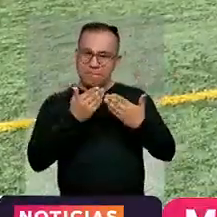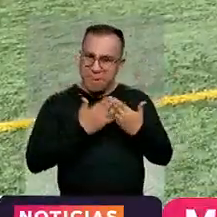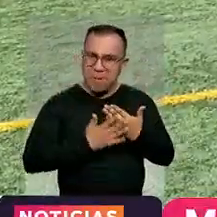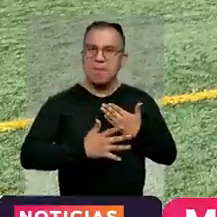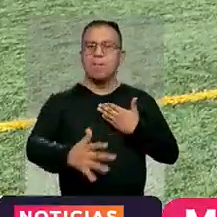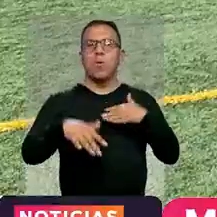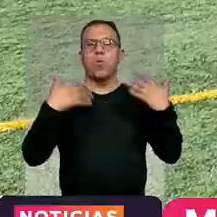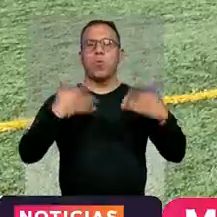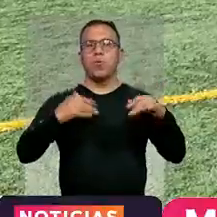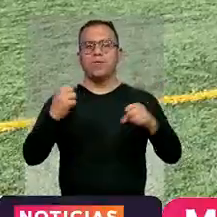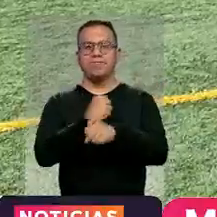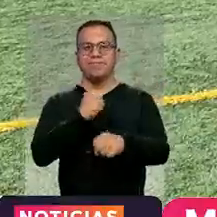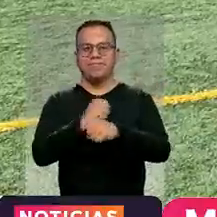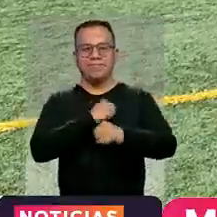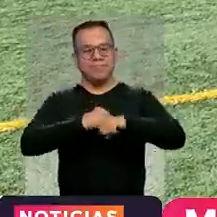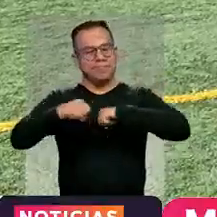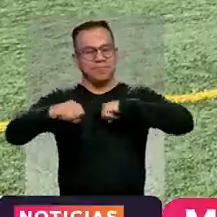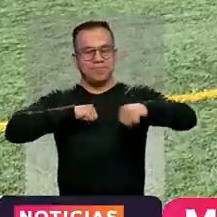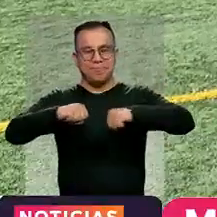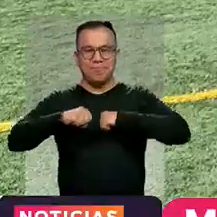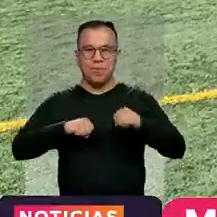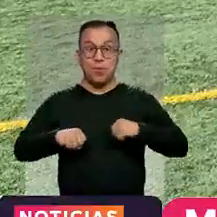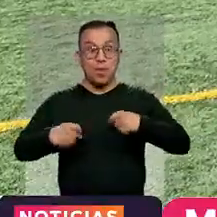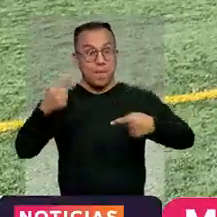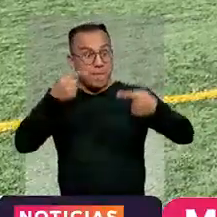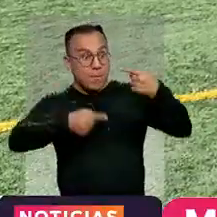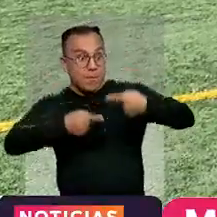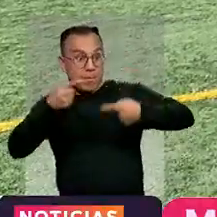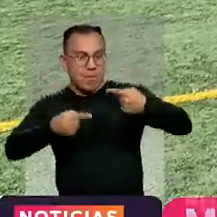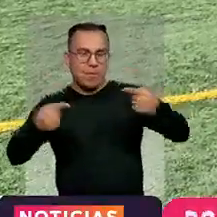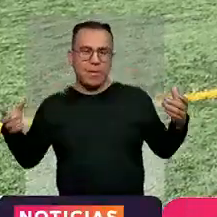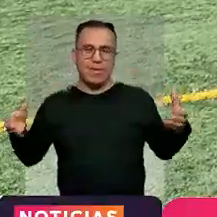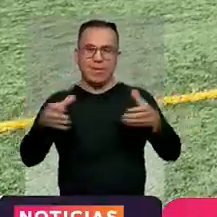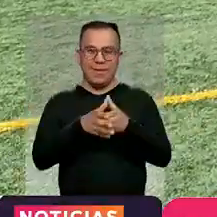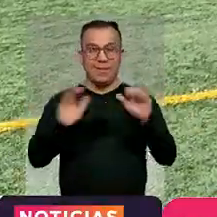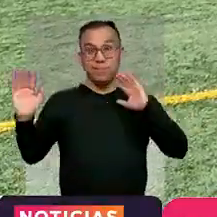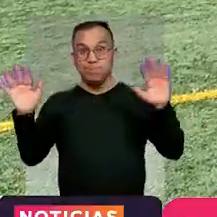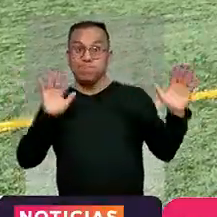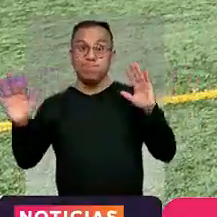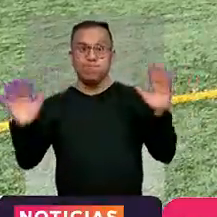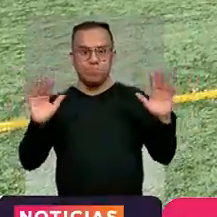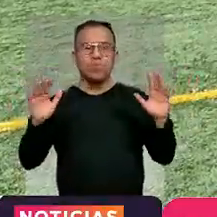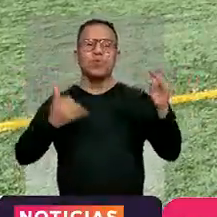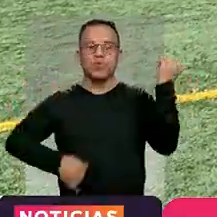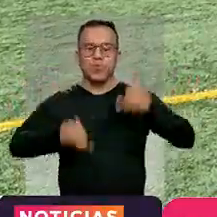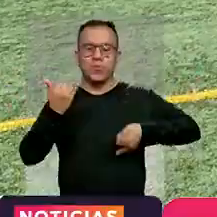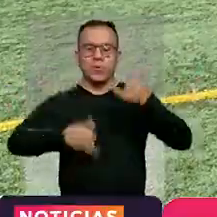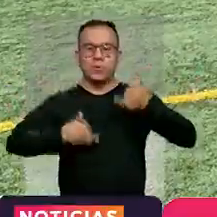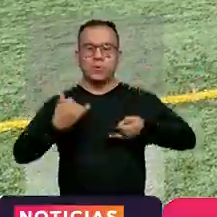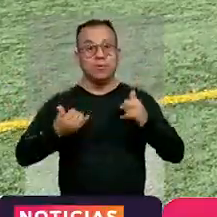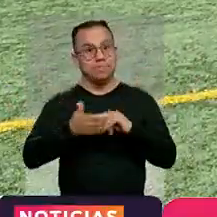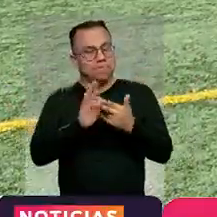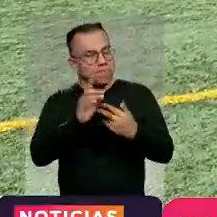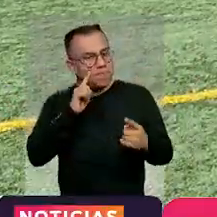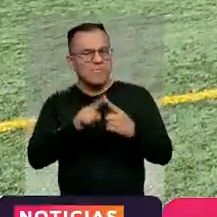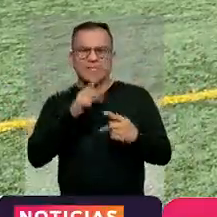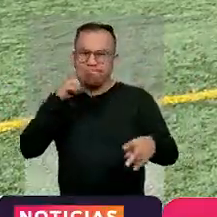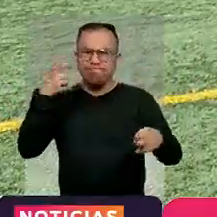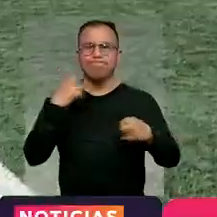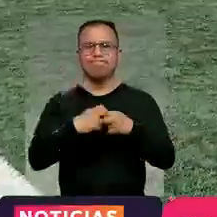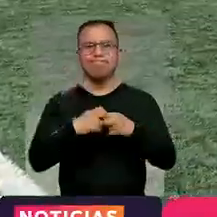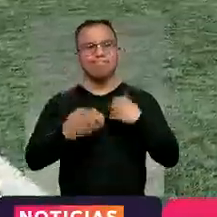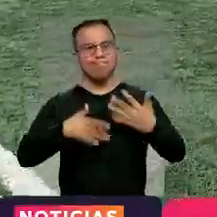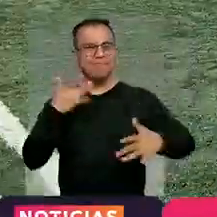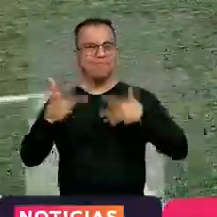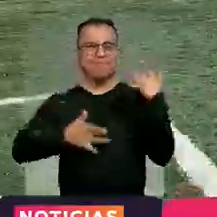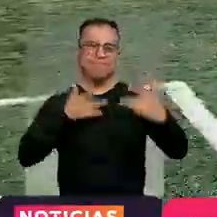o sea, con mucho esfuerzo, ya que hay muy buena competencia, digamos, entre las arqueras y también entre jugadoras. Entonces ha sido difícil, pero